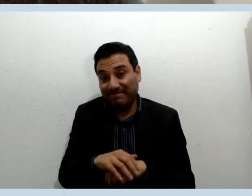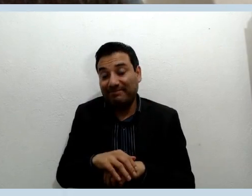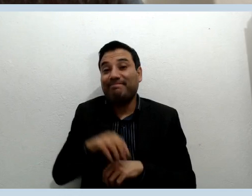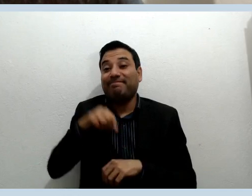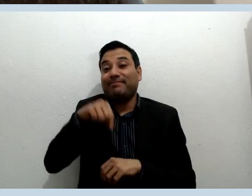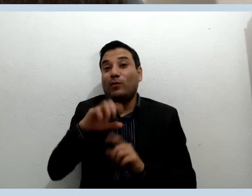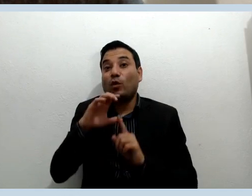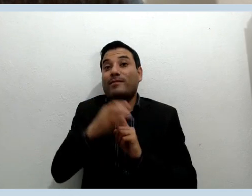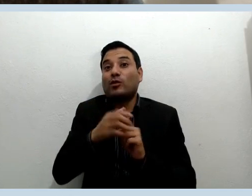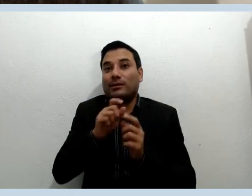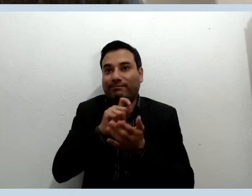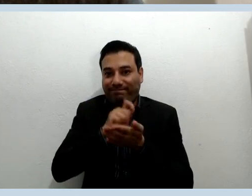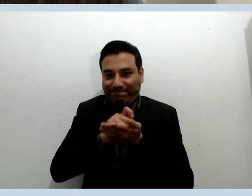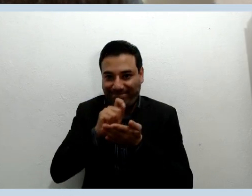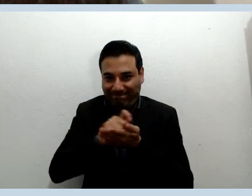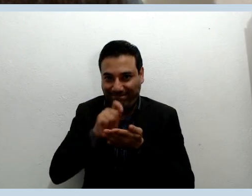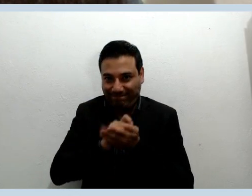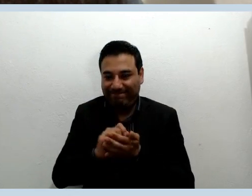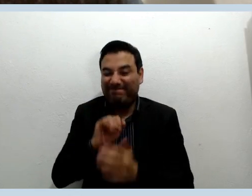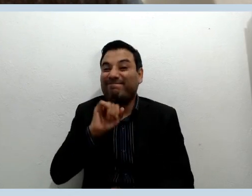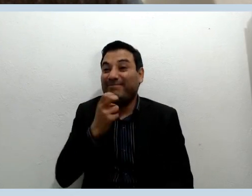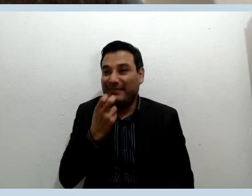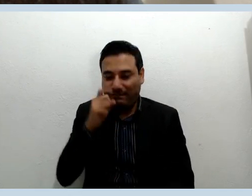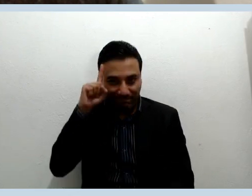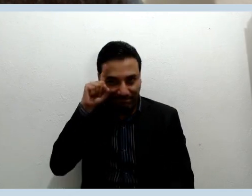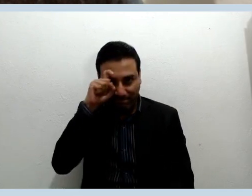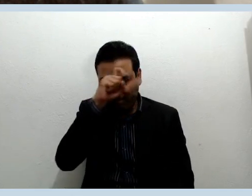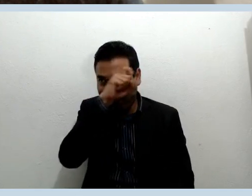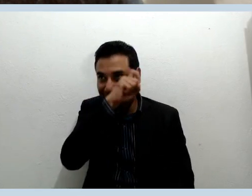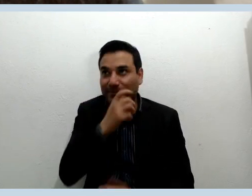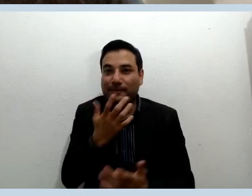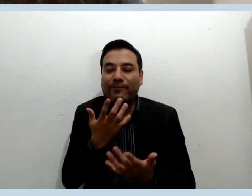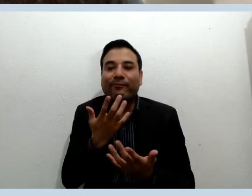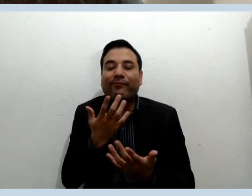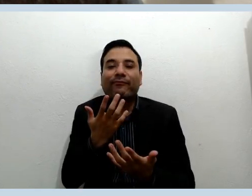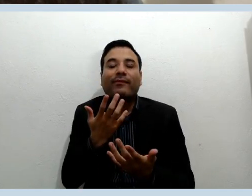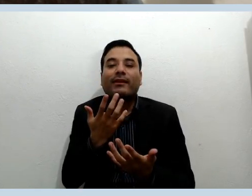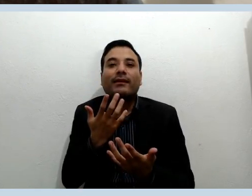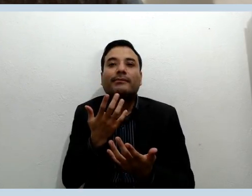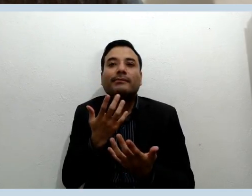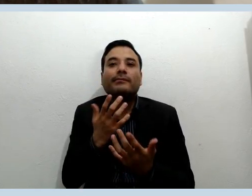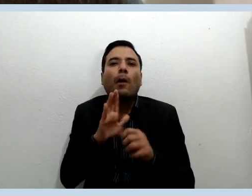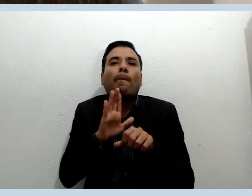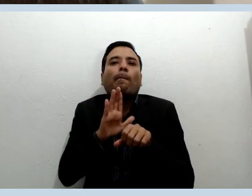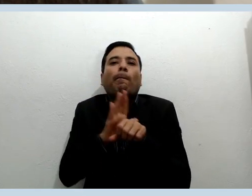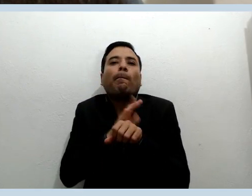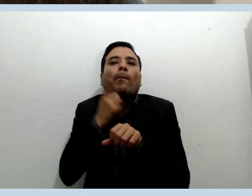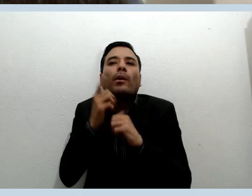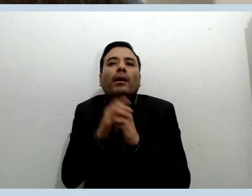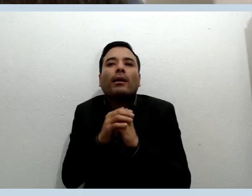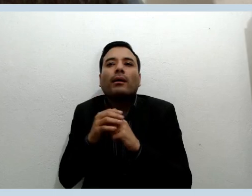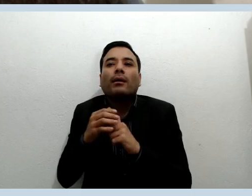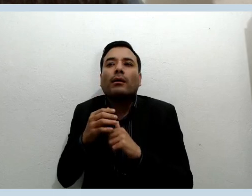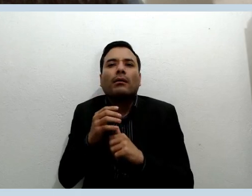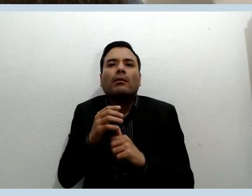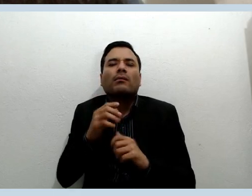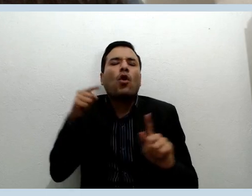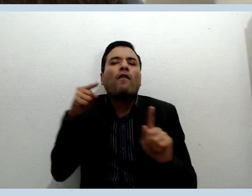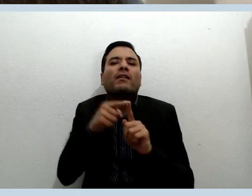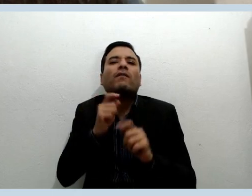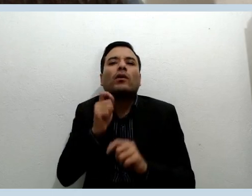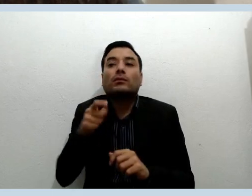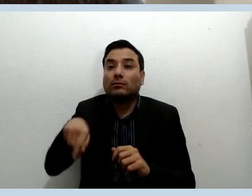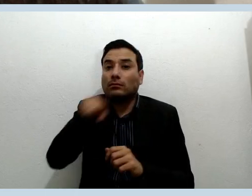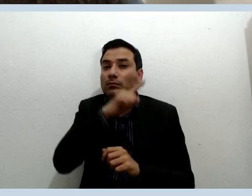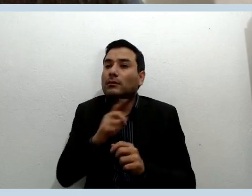porque al final e no es solamente nosotras platicando con alguien sino como ese video